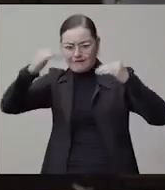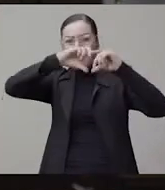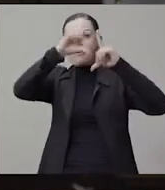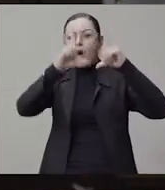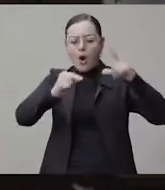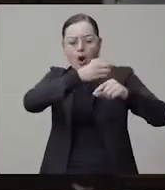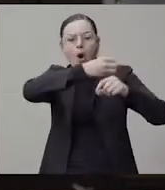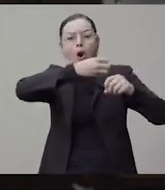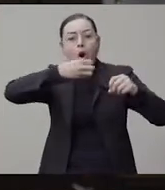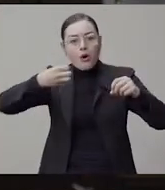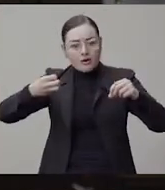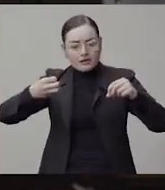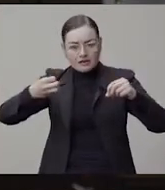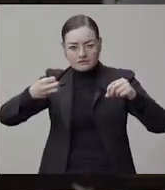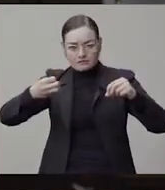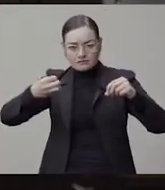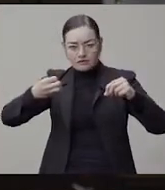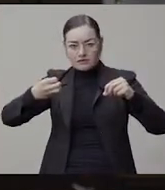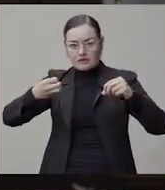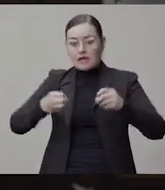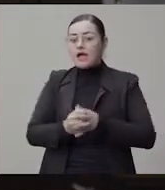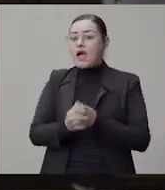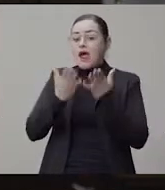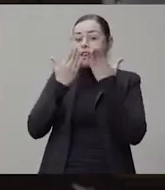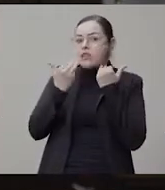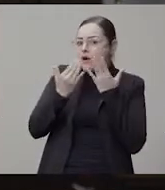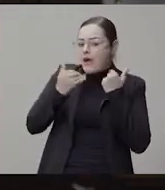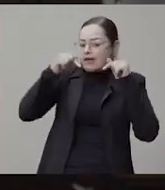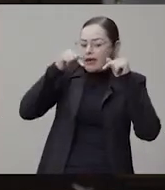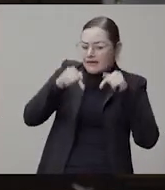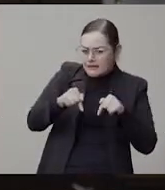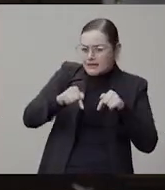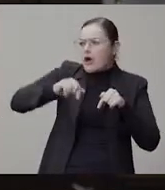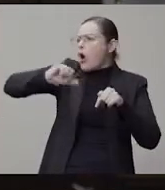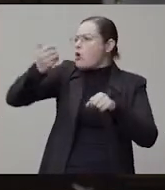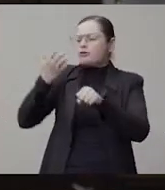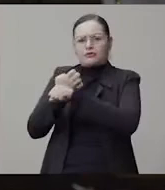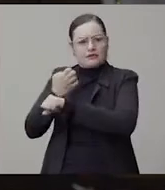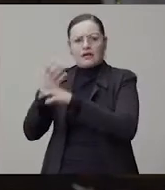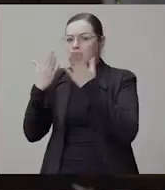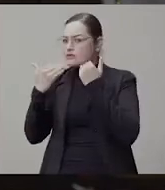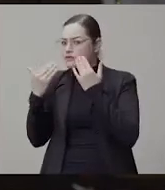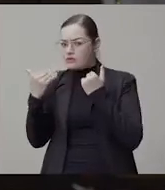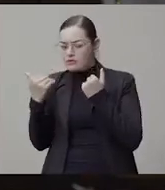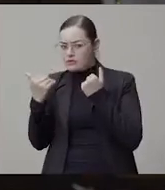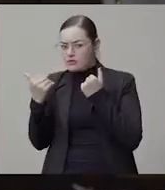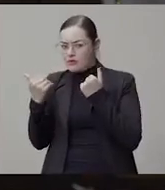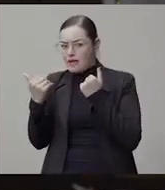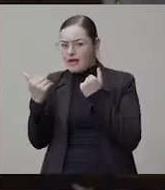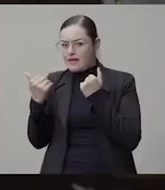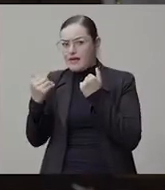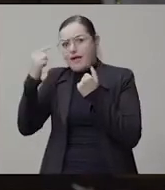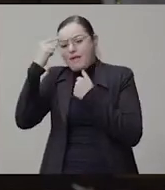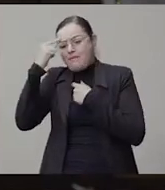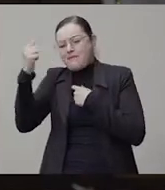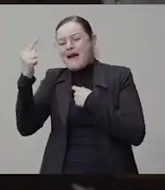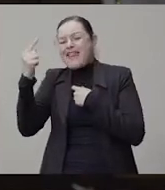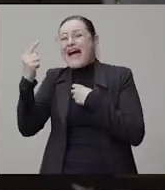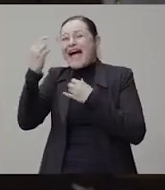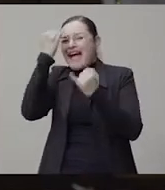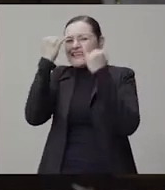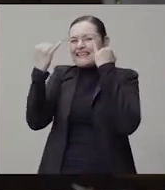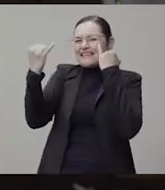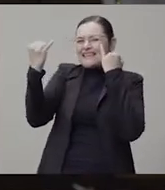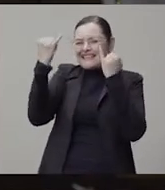máximo tribunal del país metió orden no hay ni aquí ni en ningún estado de la república lugar para la